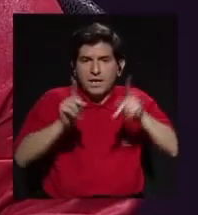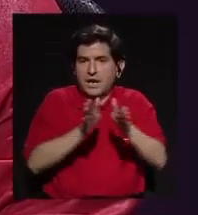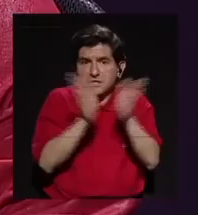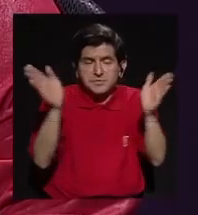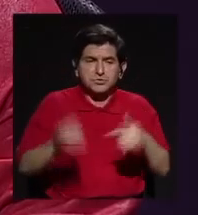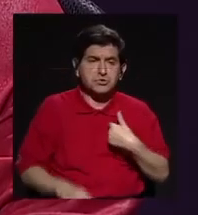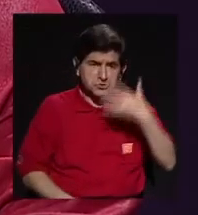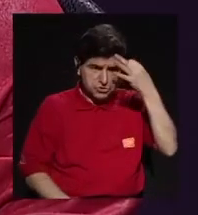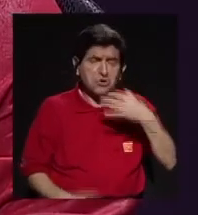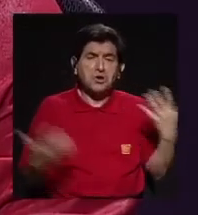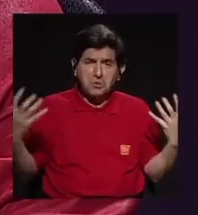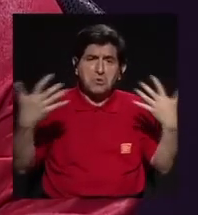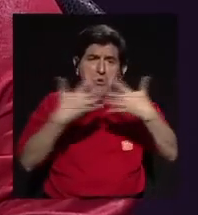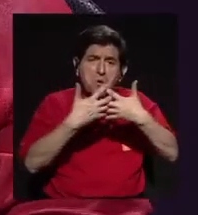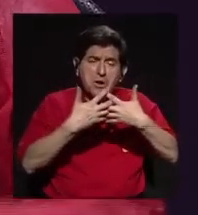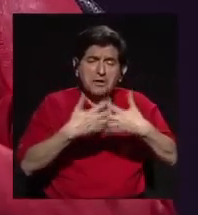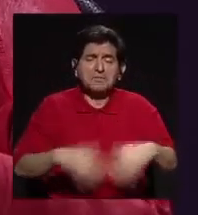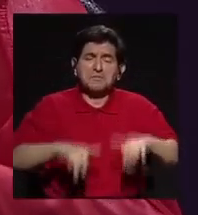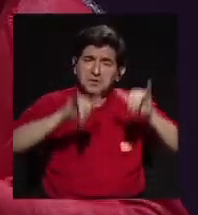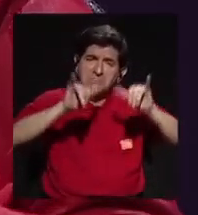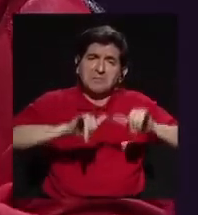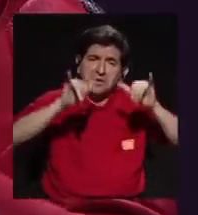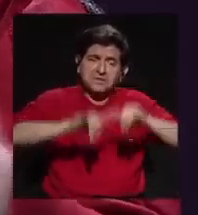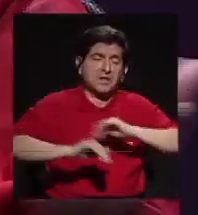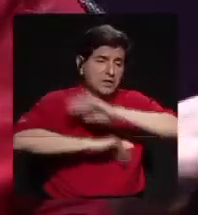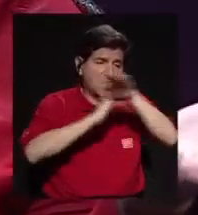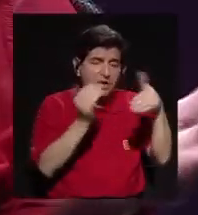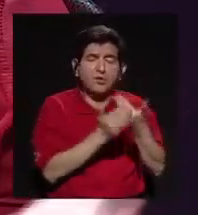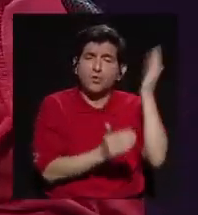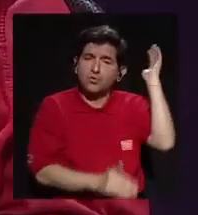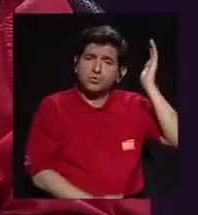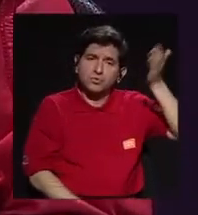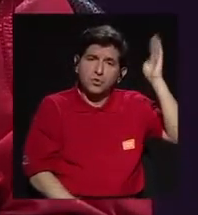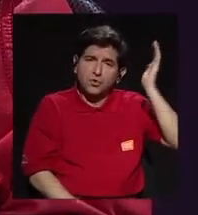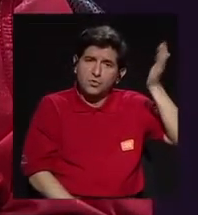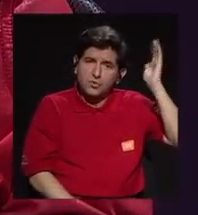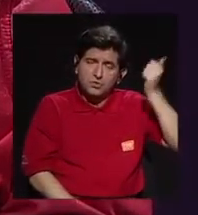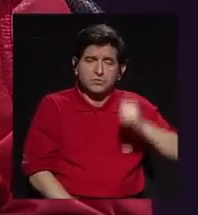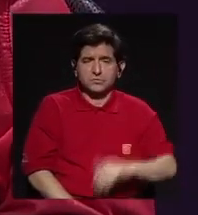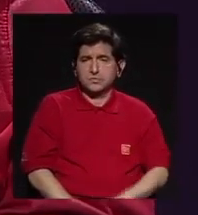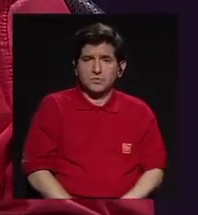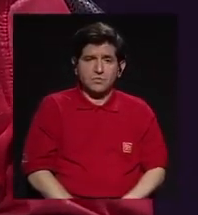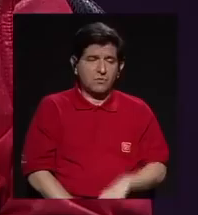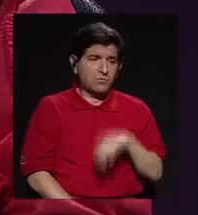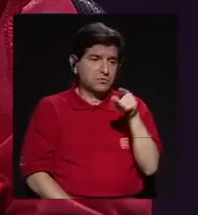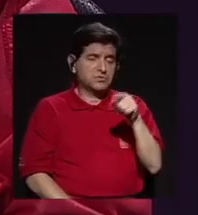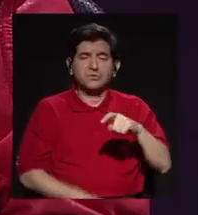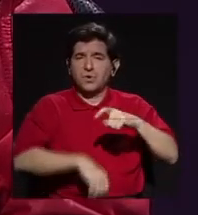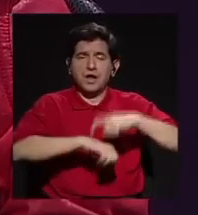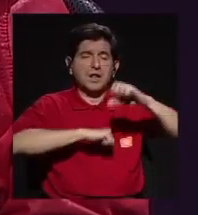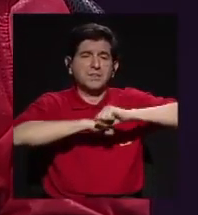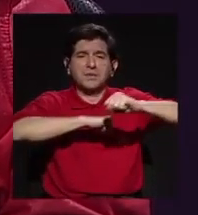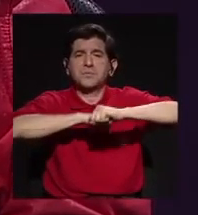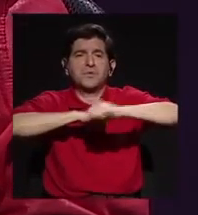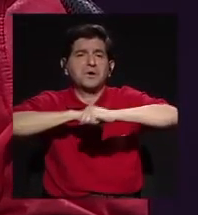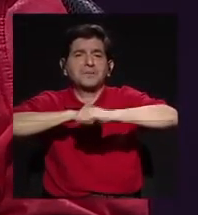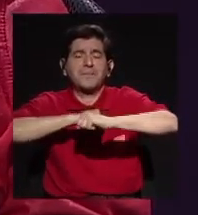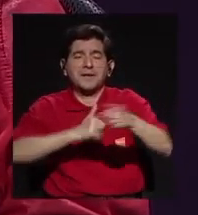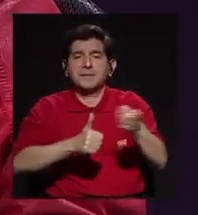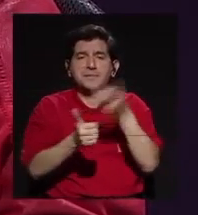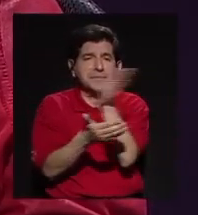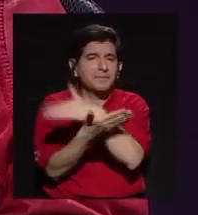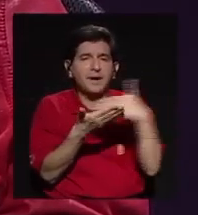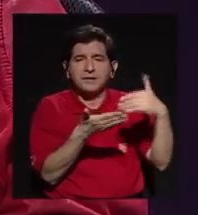es coherente y consistente con todo lo que fue su discurso en esta campaña, en esta primera parte